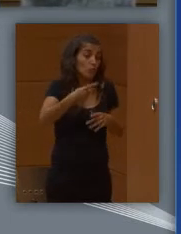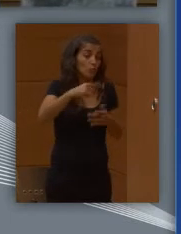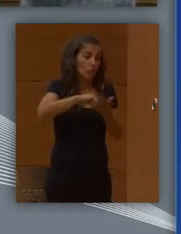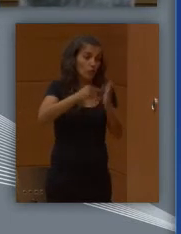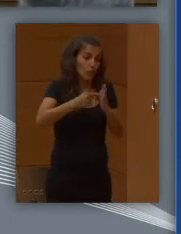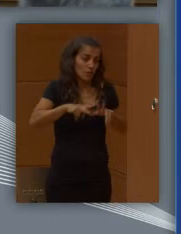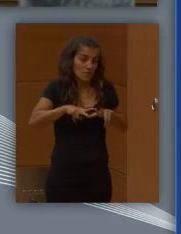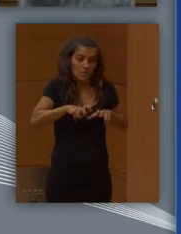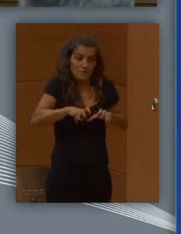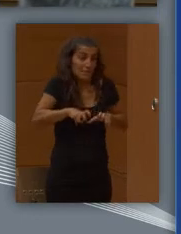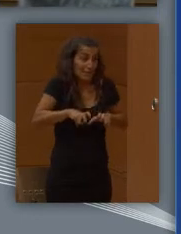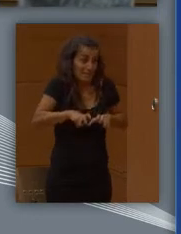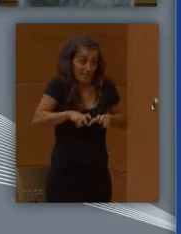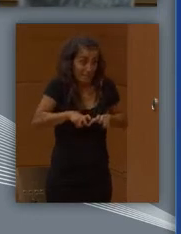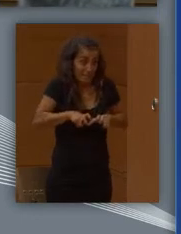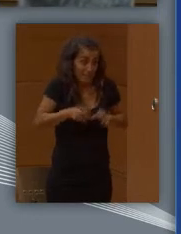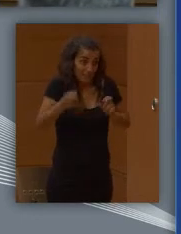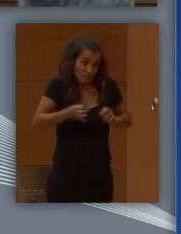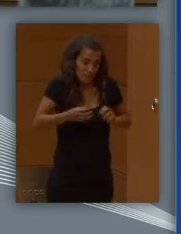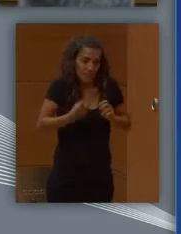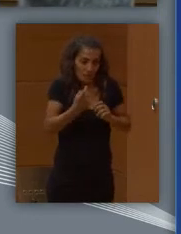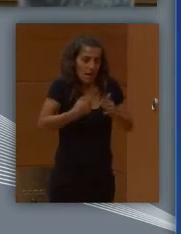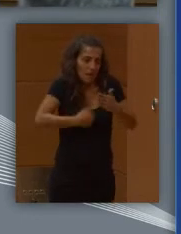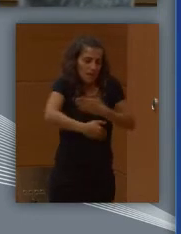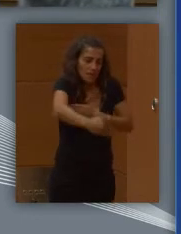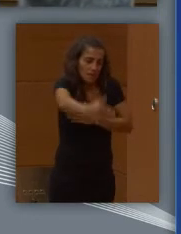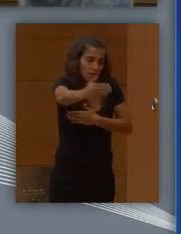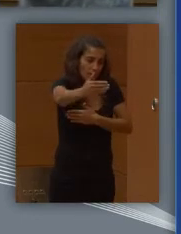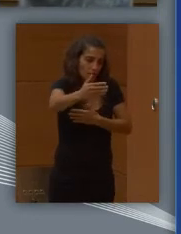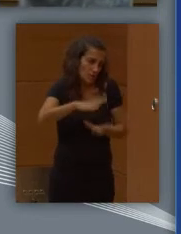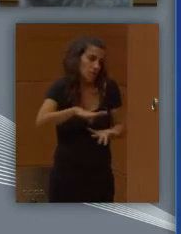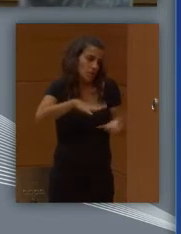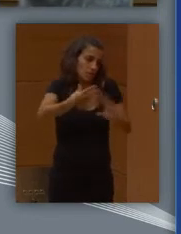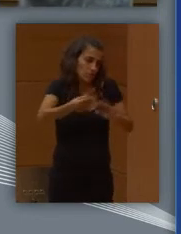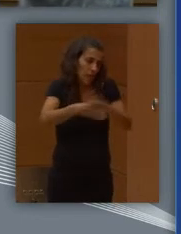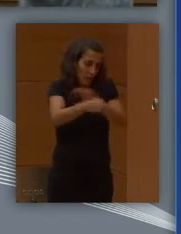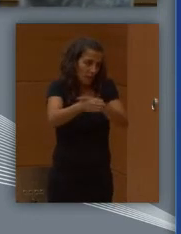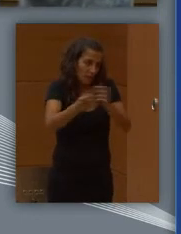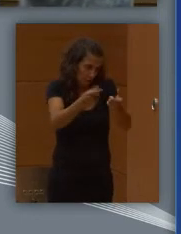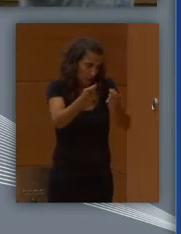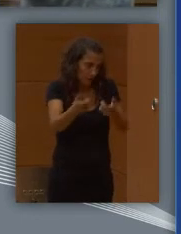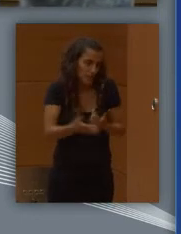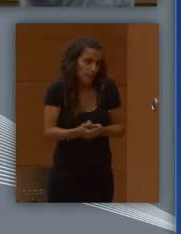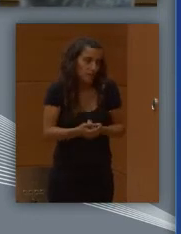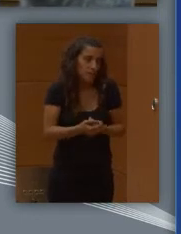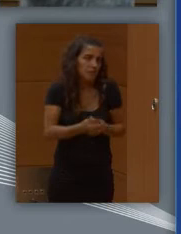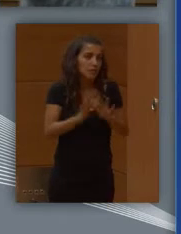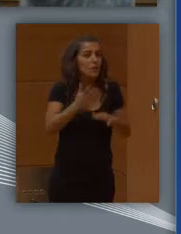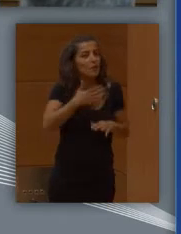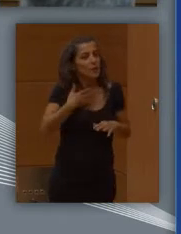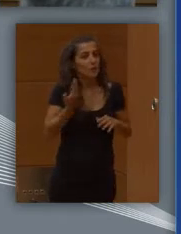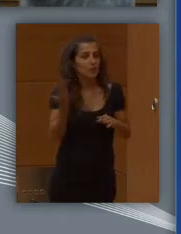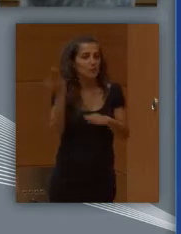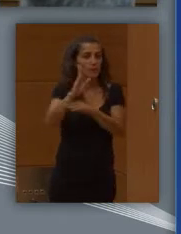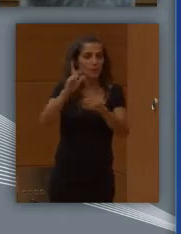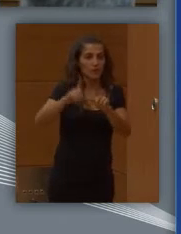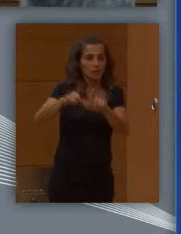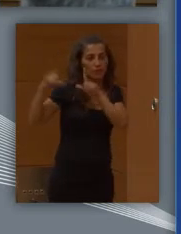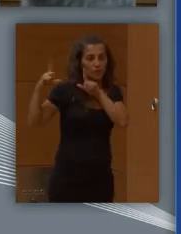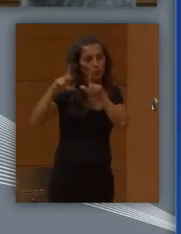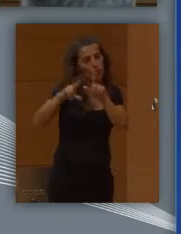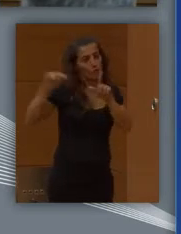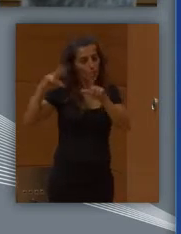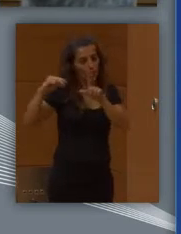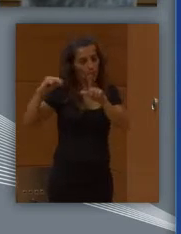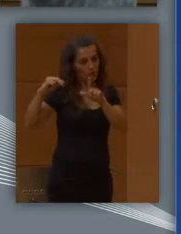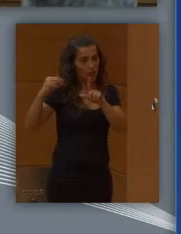dar muchísimo recorrido de cara a mejorar esa accesibilidad y en ello estamos trabajando, pero sí quisiera presentaros un vídeo de lo que estamos haciendo